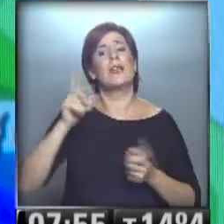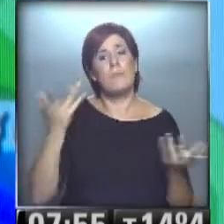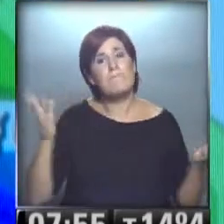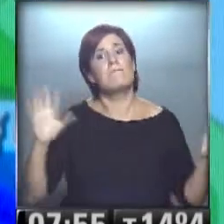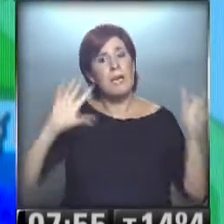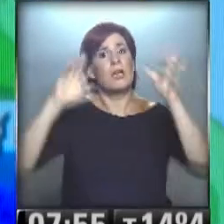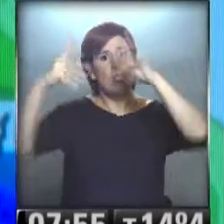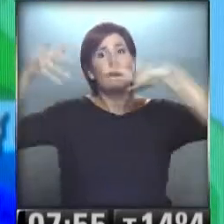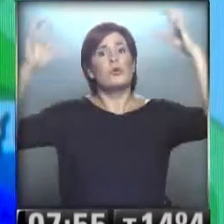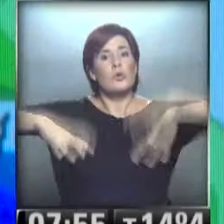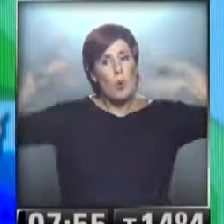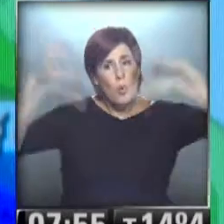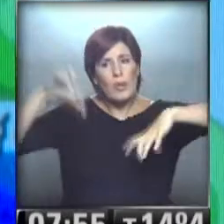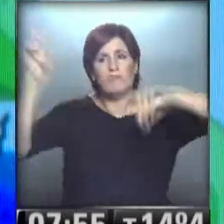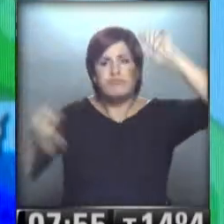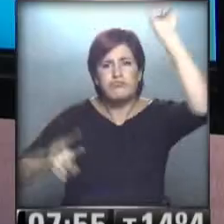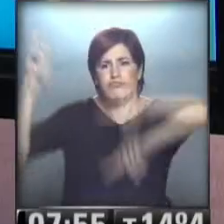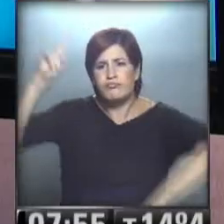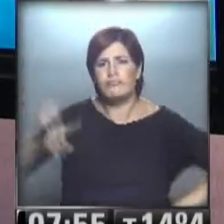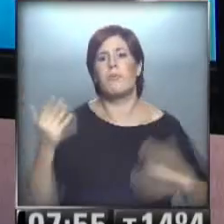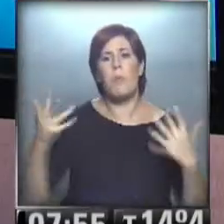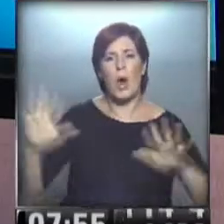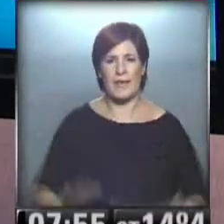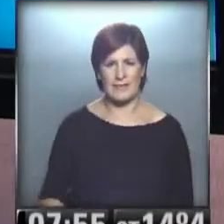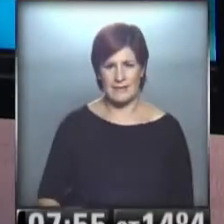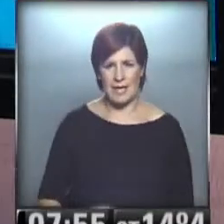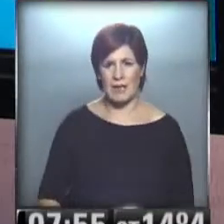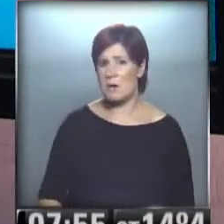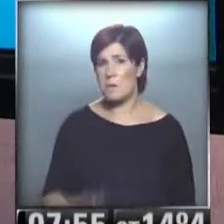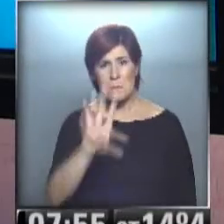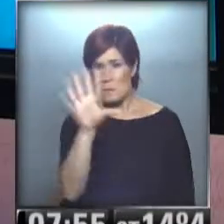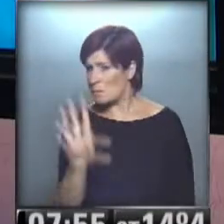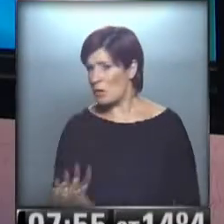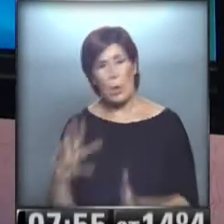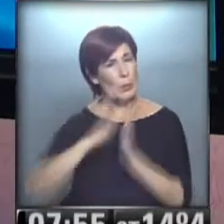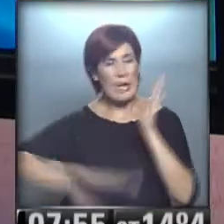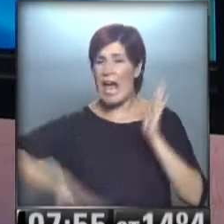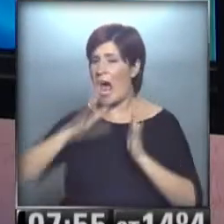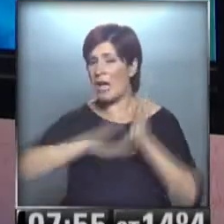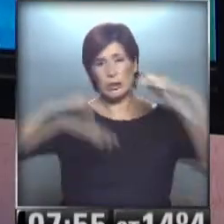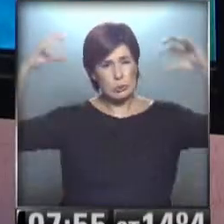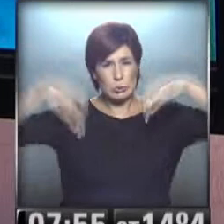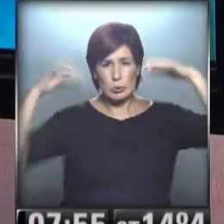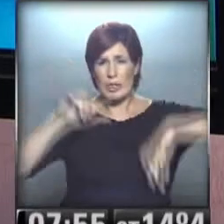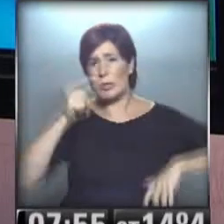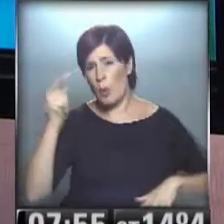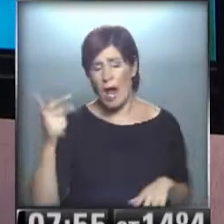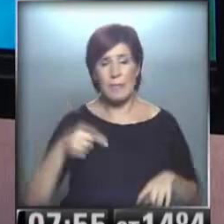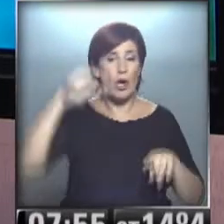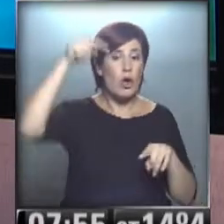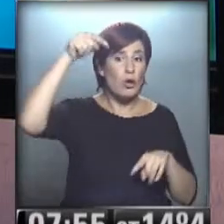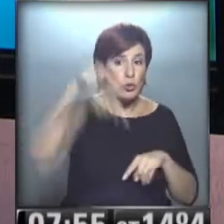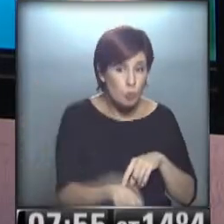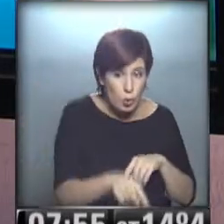de lluvias y tormentas en el día de hoy. Todo el resto del centro del país en general sin precipitaciones, pero el centro y sur de